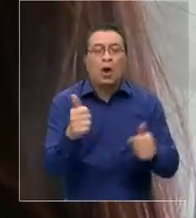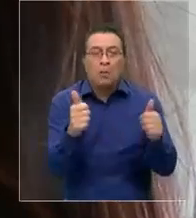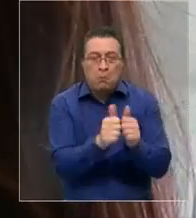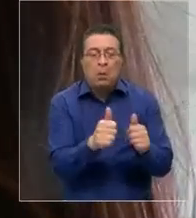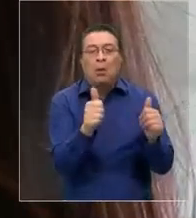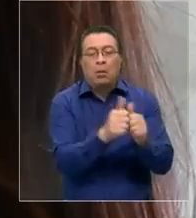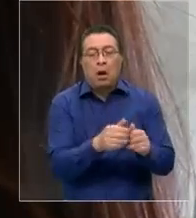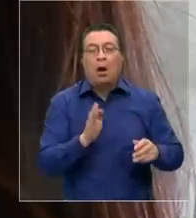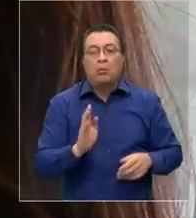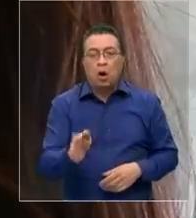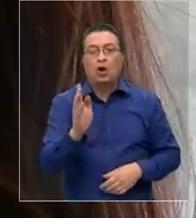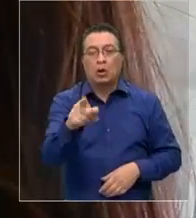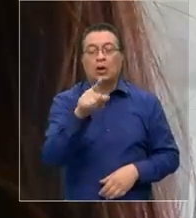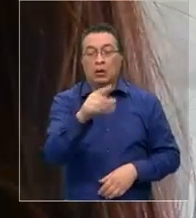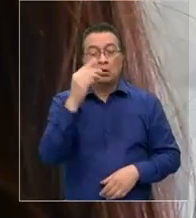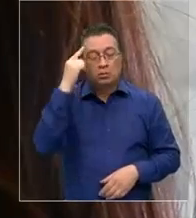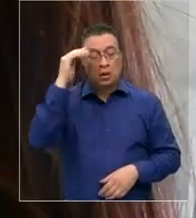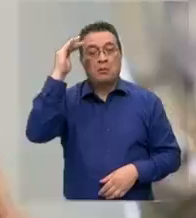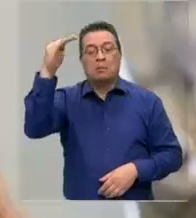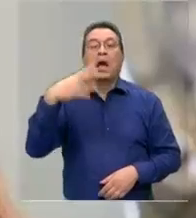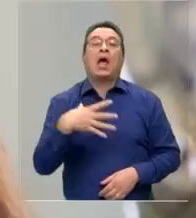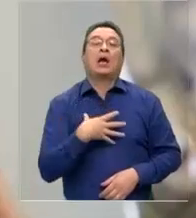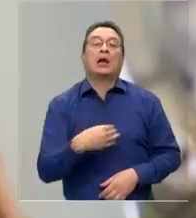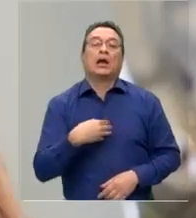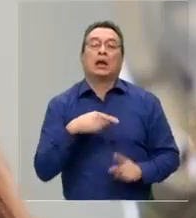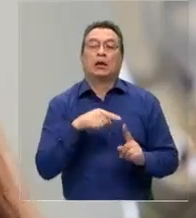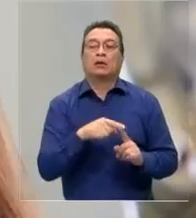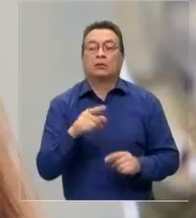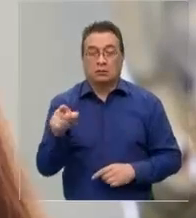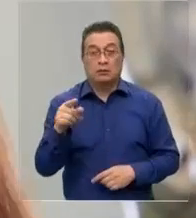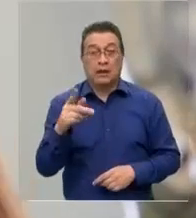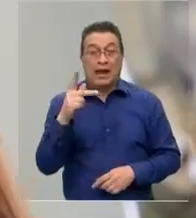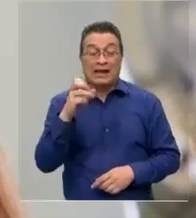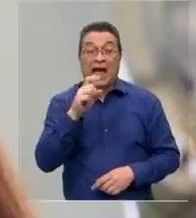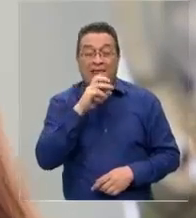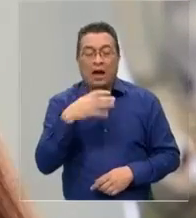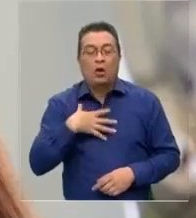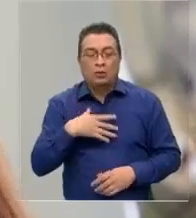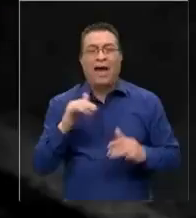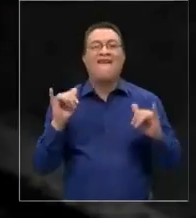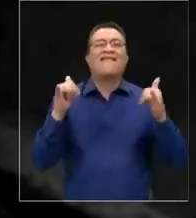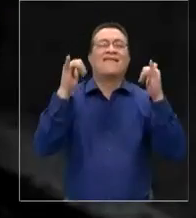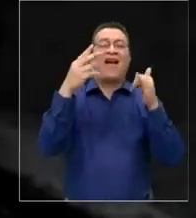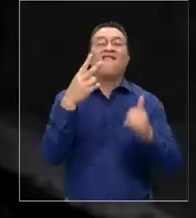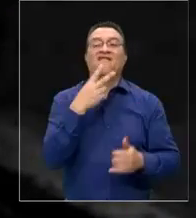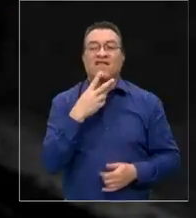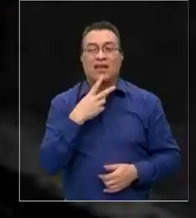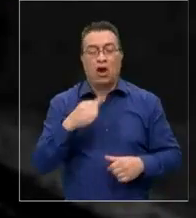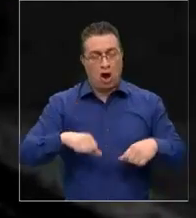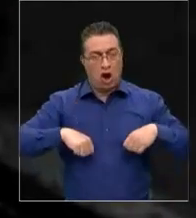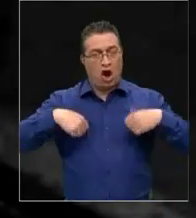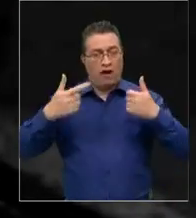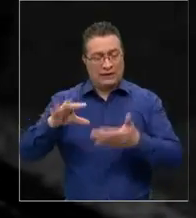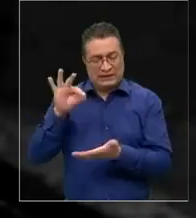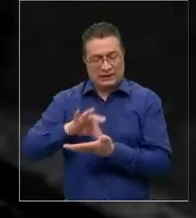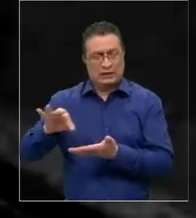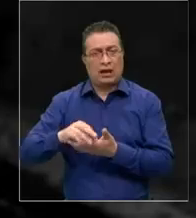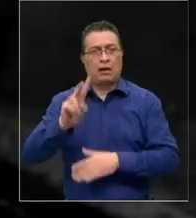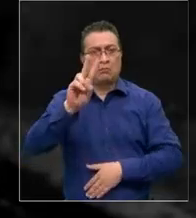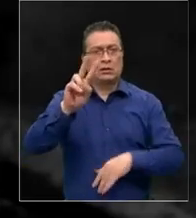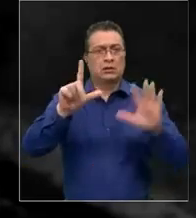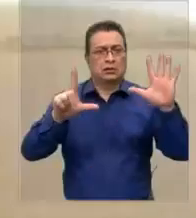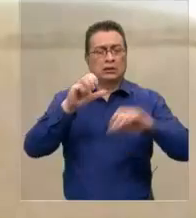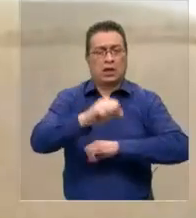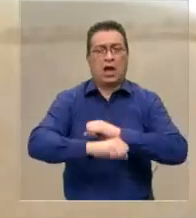como le digo, para ella su prioridad era su hija. A la Cata le gustaba vivir y disfrutar la vida. La joven secretaria de 27